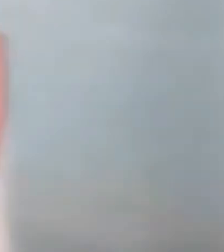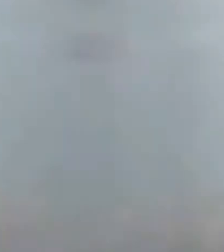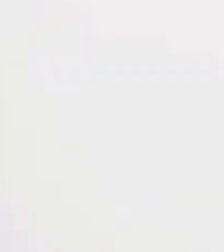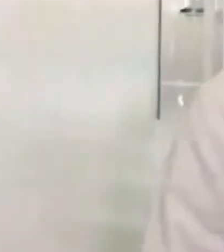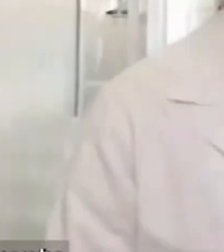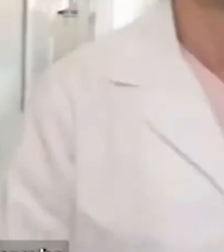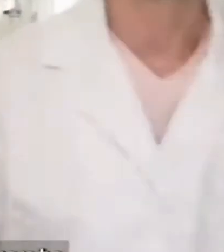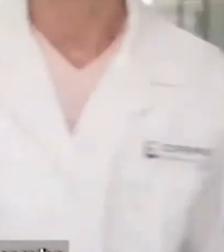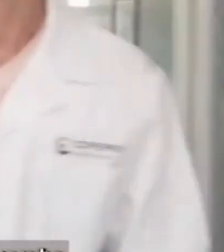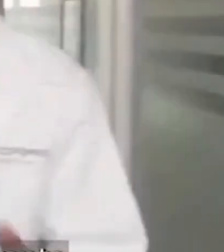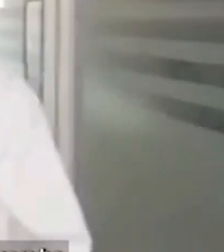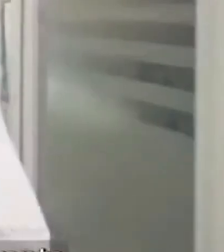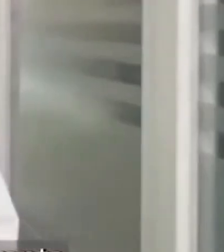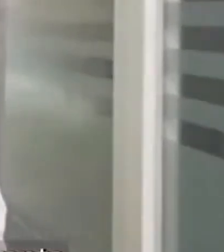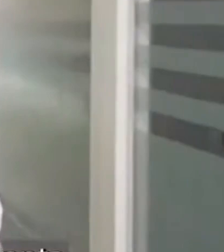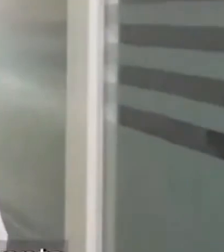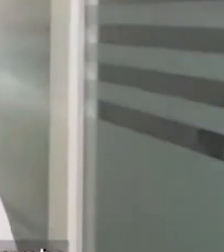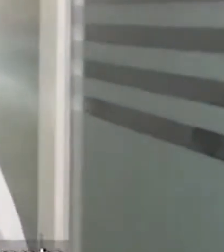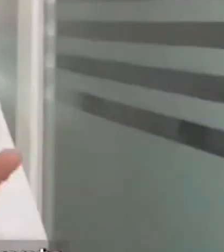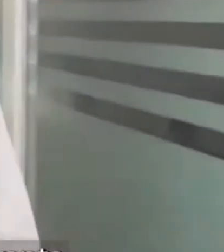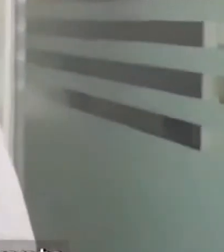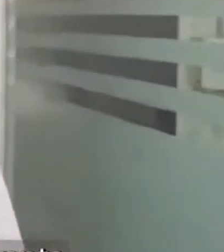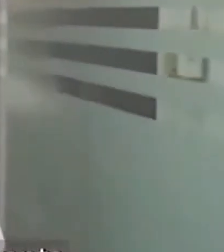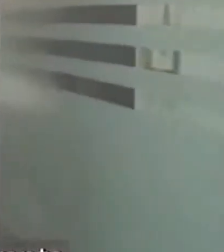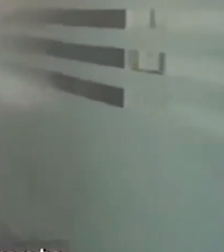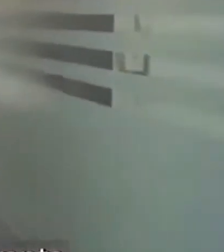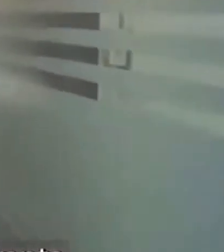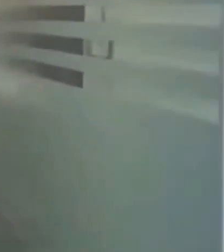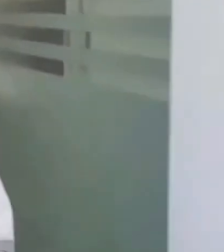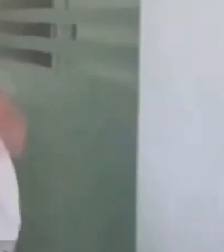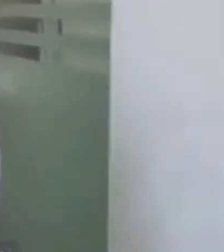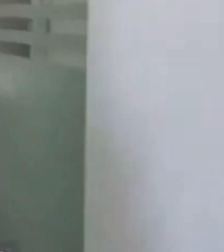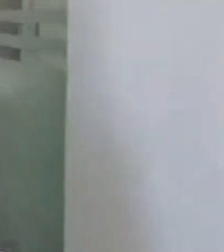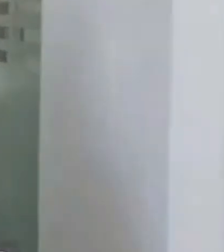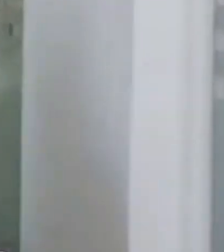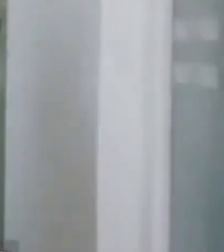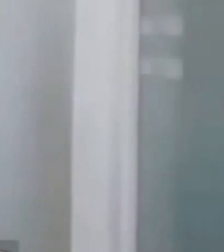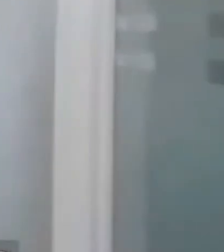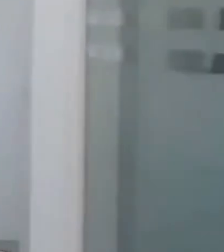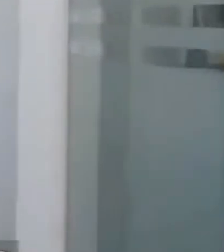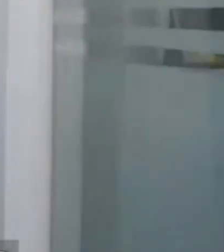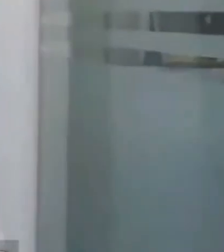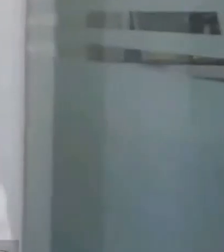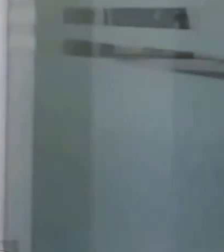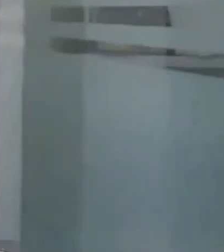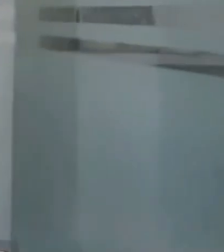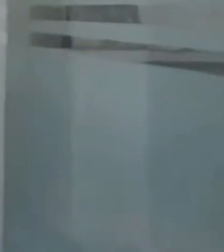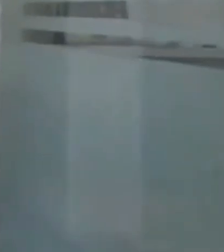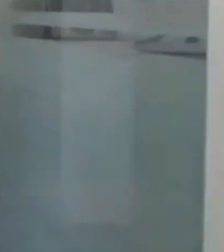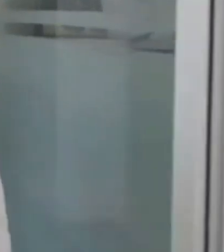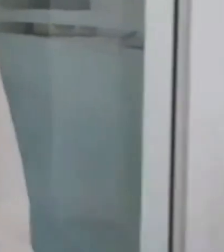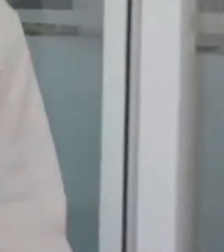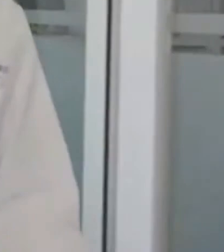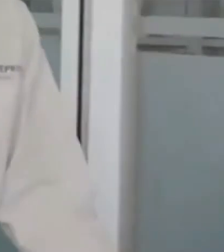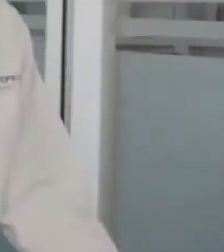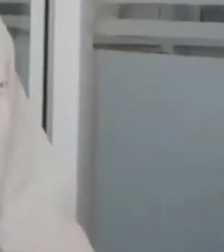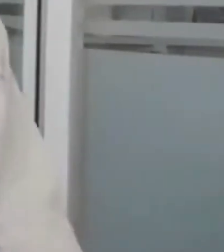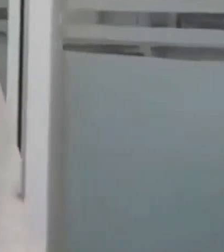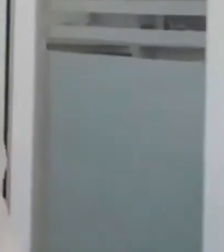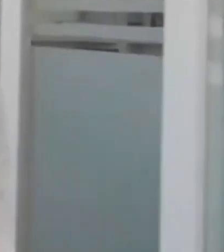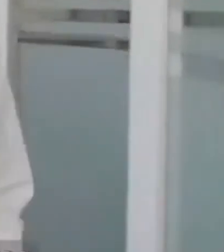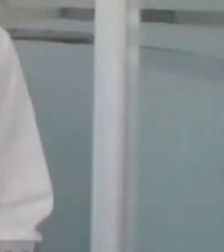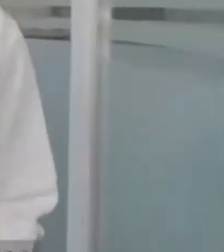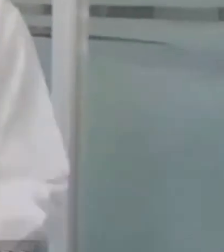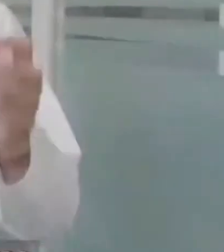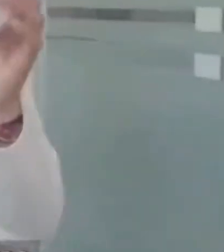NF. Por lo que su producción, distribución y venta quedan prohibidas y serán castigadas. A profesionales de la